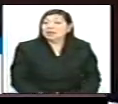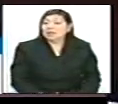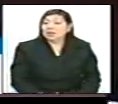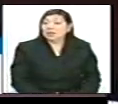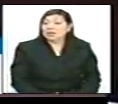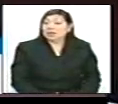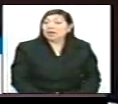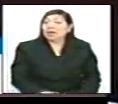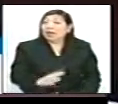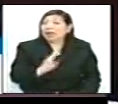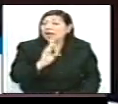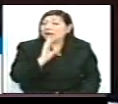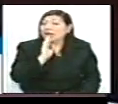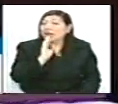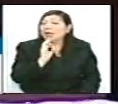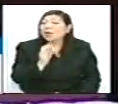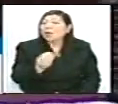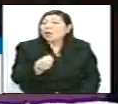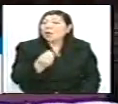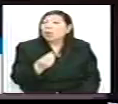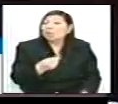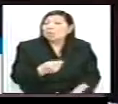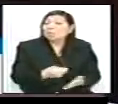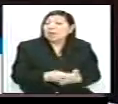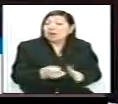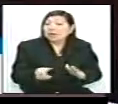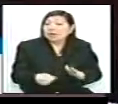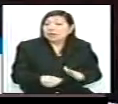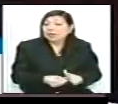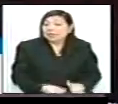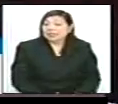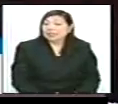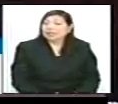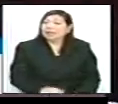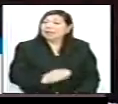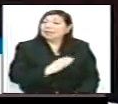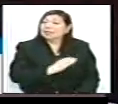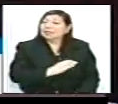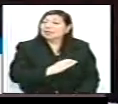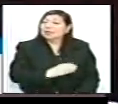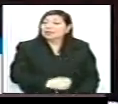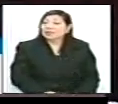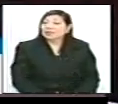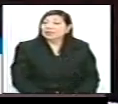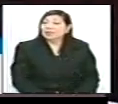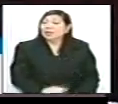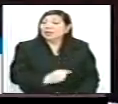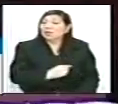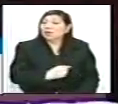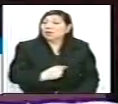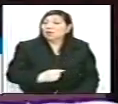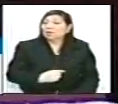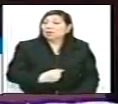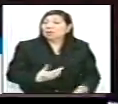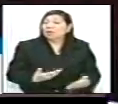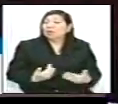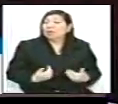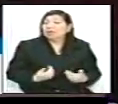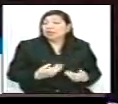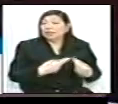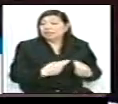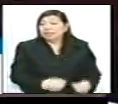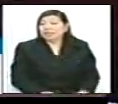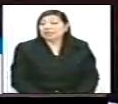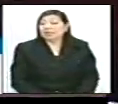numeración, hablamos en cómo se pagaron coimas, se compraron conciencias de los gobernadores de las zonas donde estaba